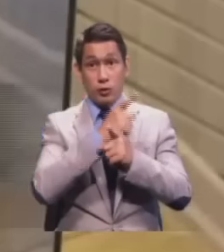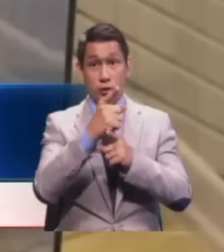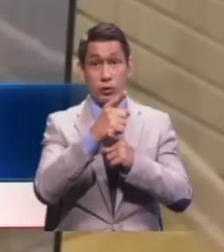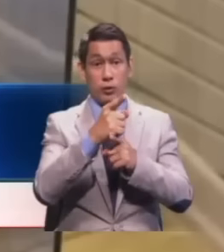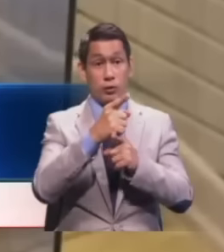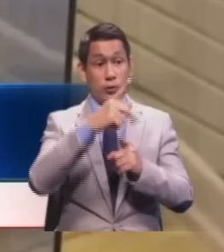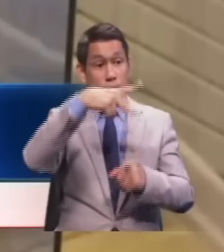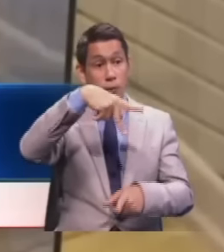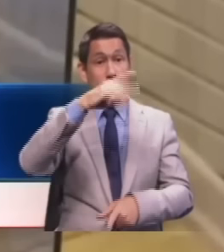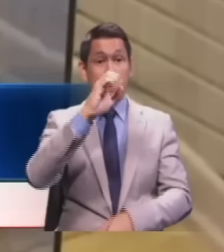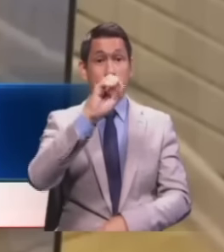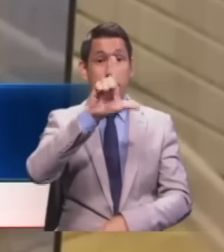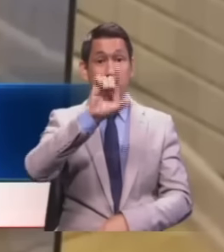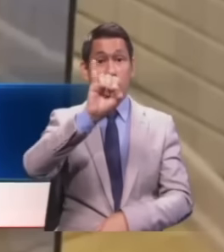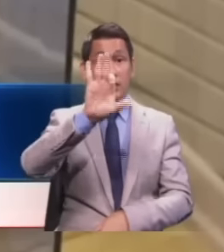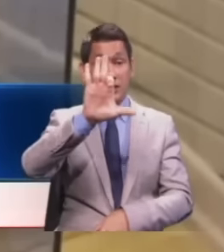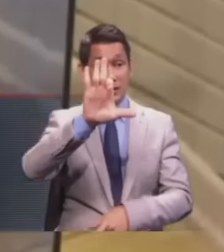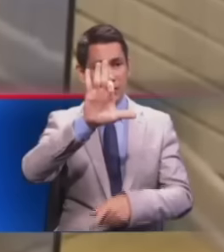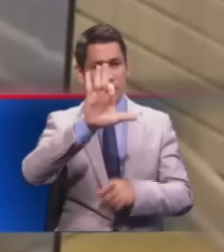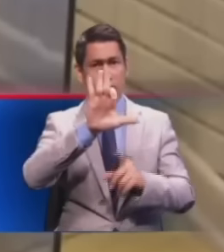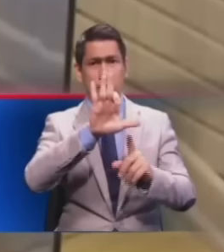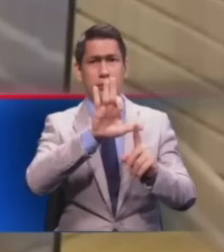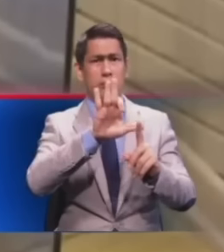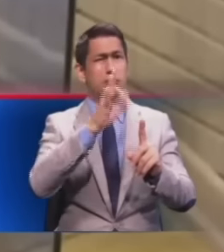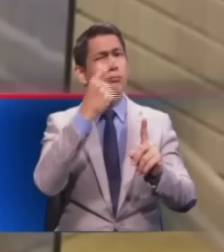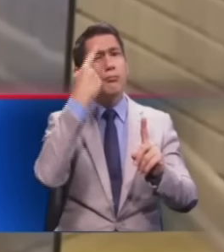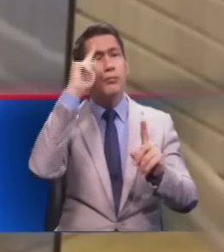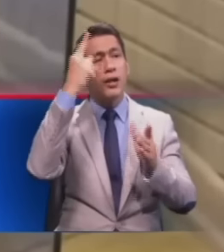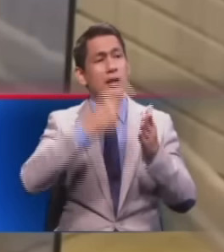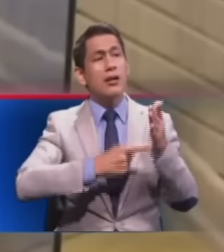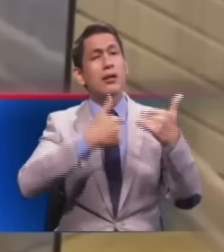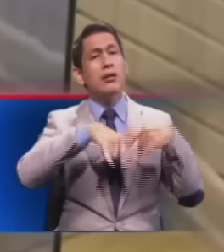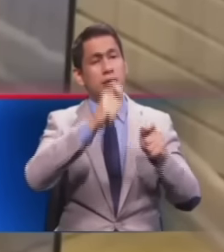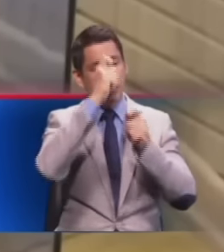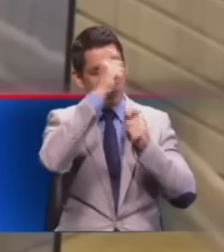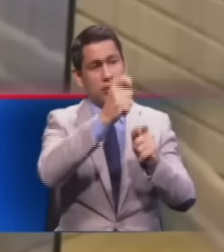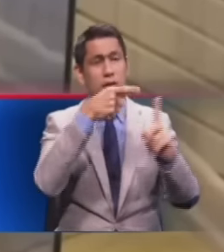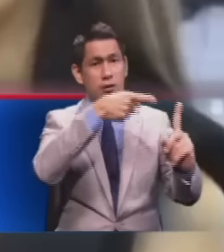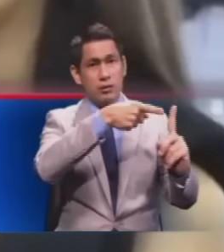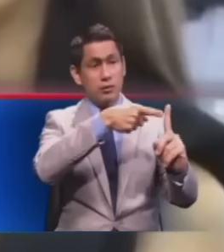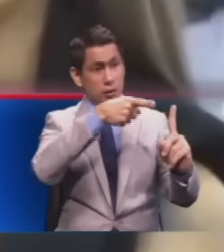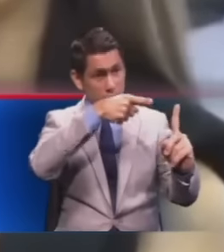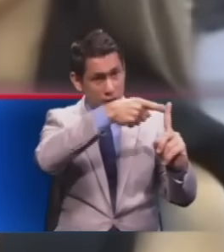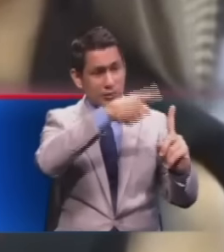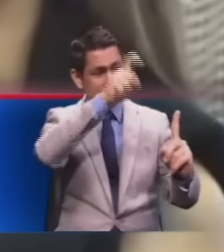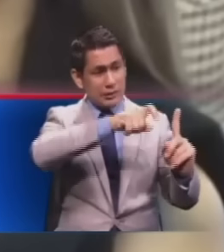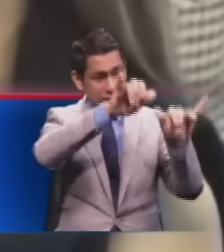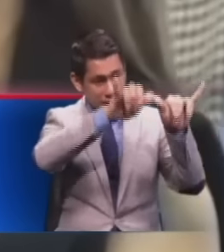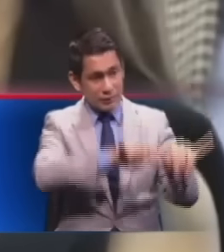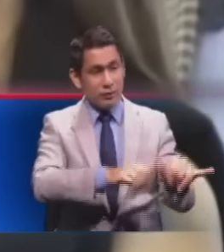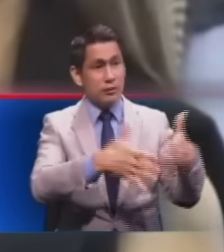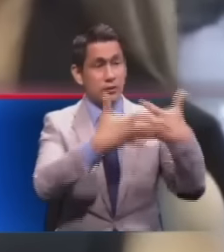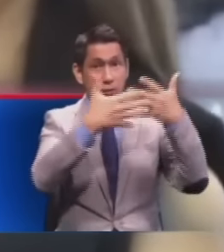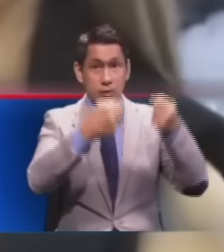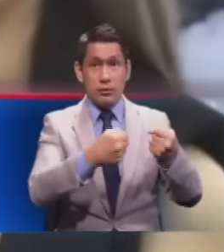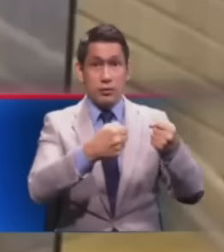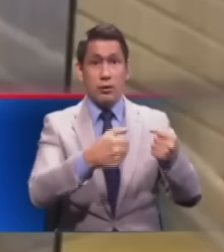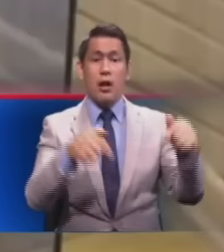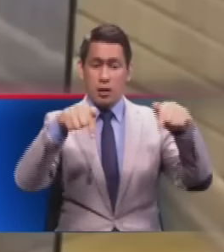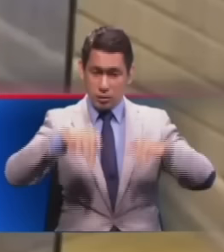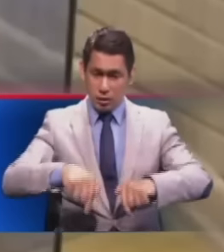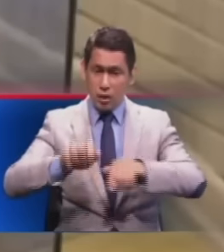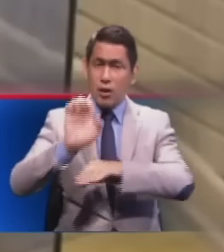Polit no solamente que tiene que terminar con sus huesos en la cárcel en Estados Unidos, sino aquí también, porque aquí también fue